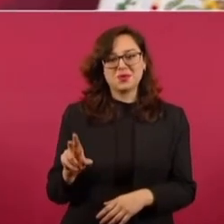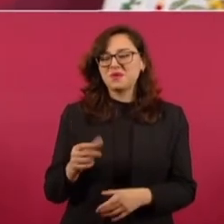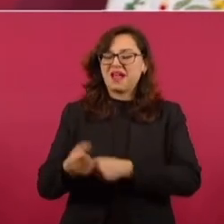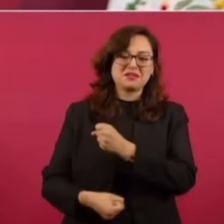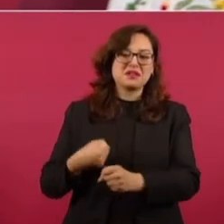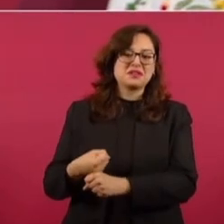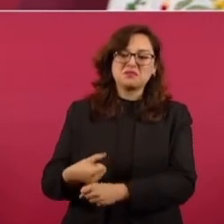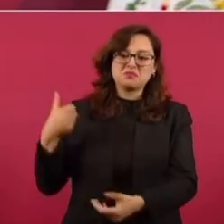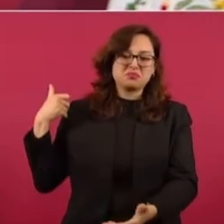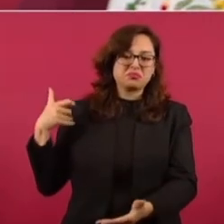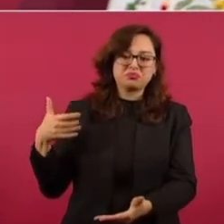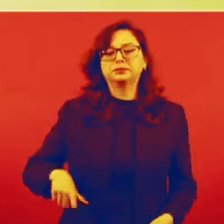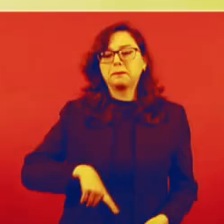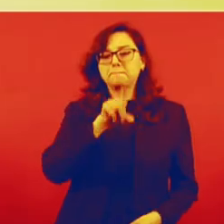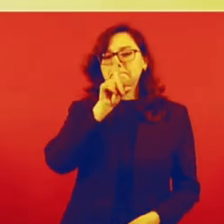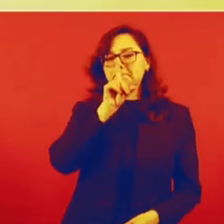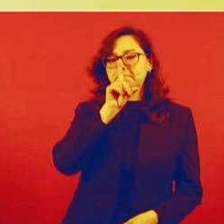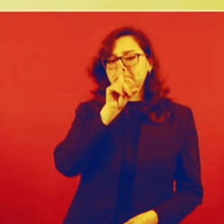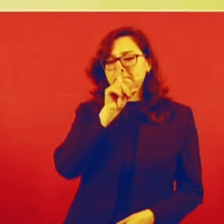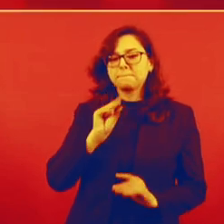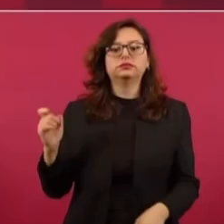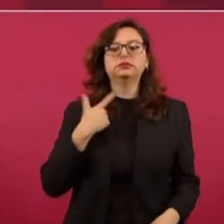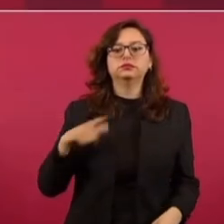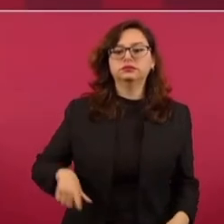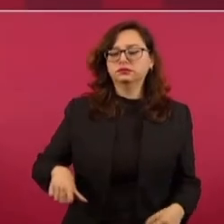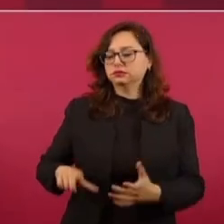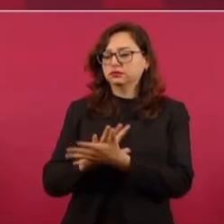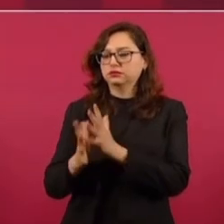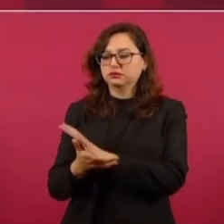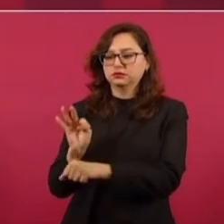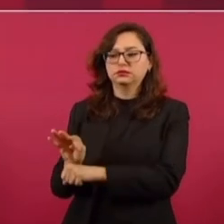tolerado. Y esto lo saben bien los jesuitas.